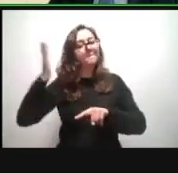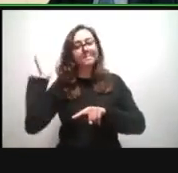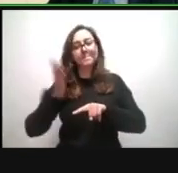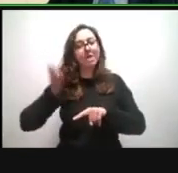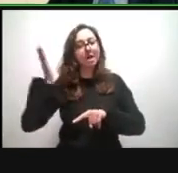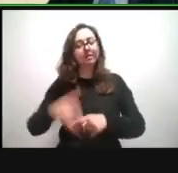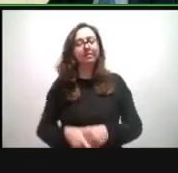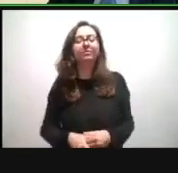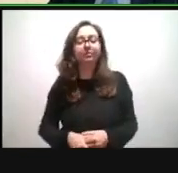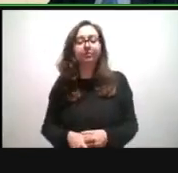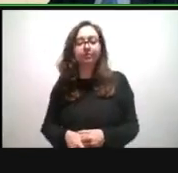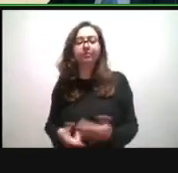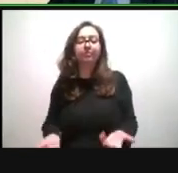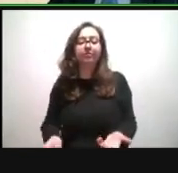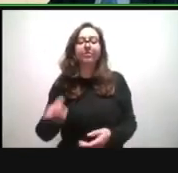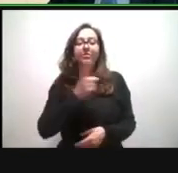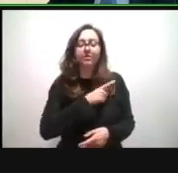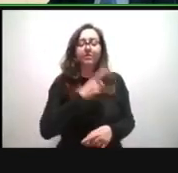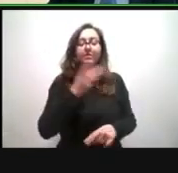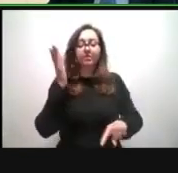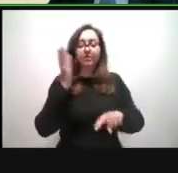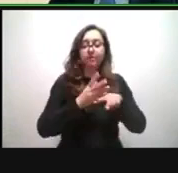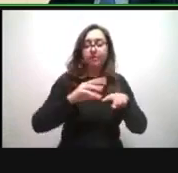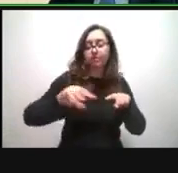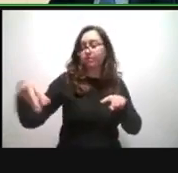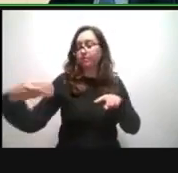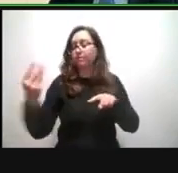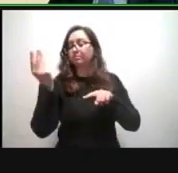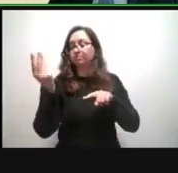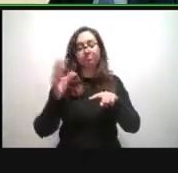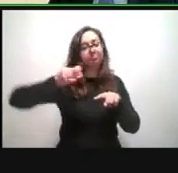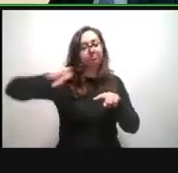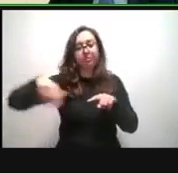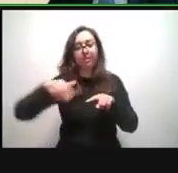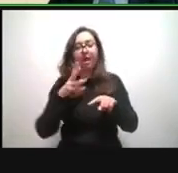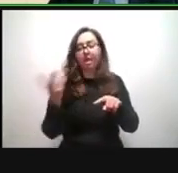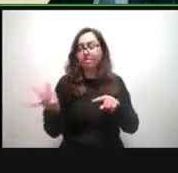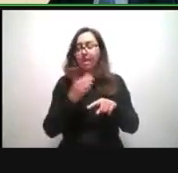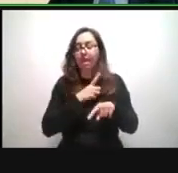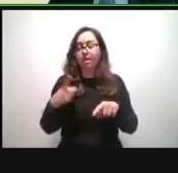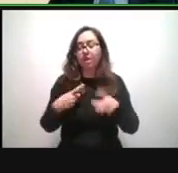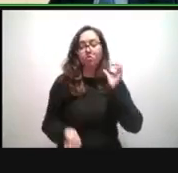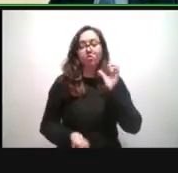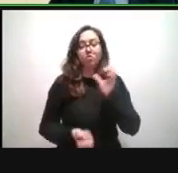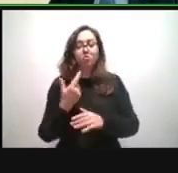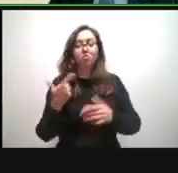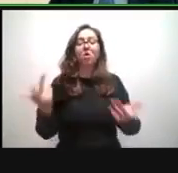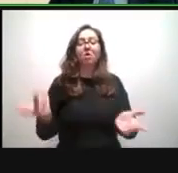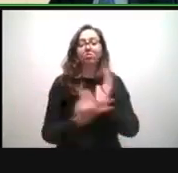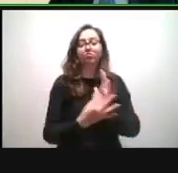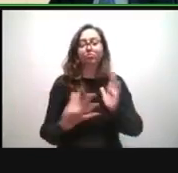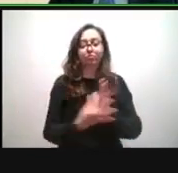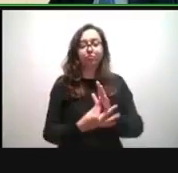el pedazo, reconstruir el esqueleto mediante clavos o tornillos y después unir nervios y vasos para